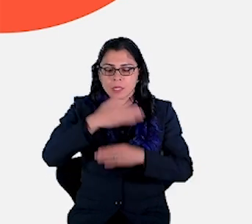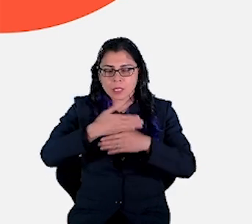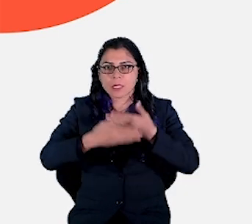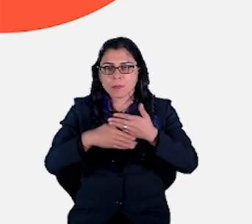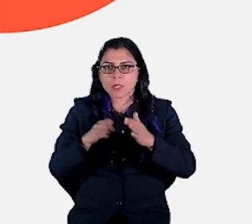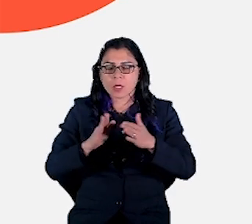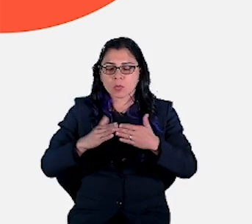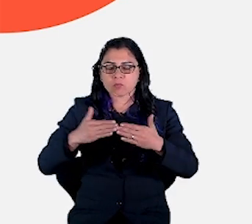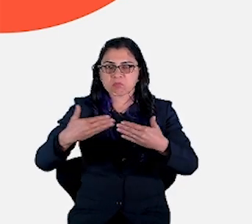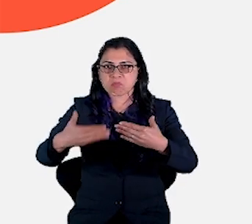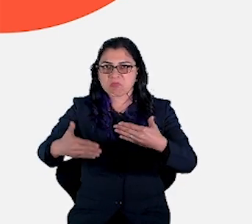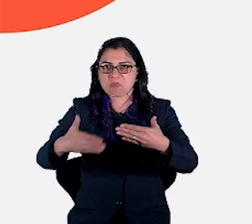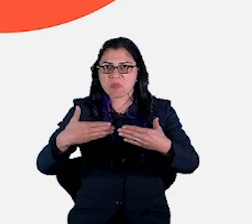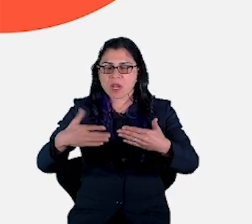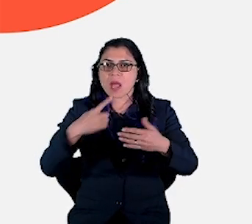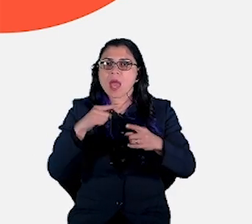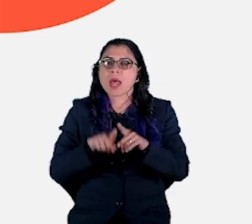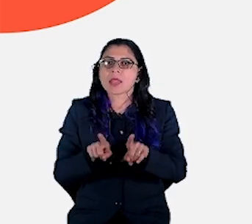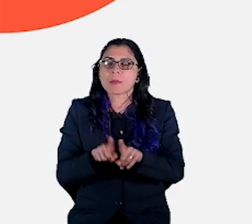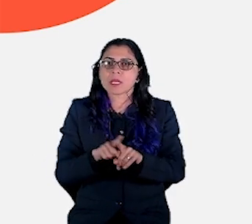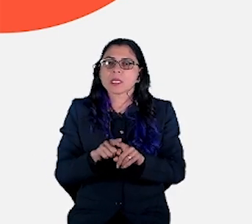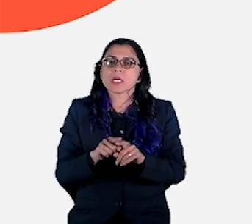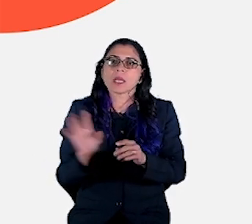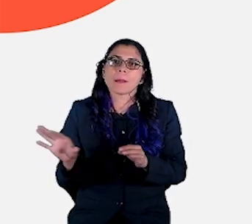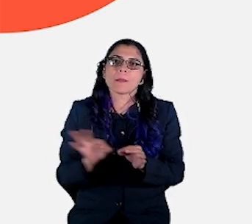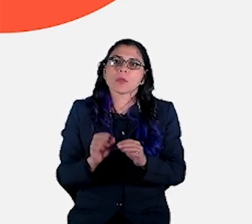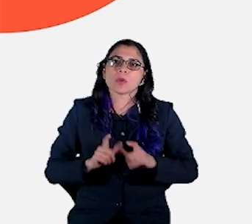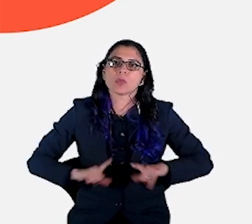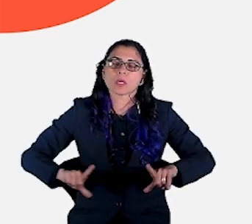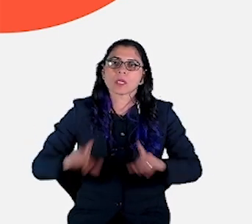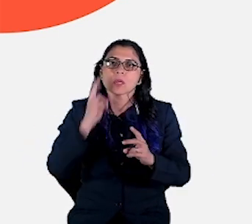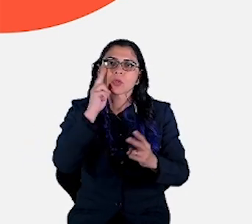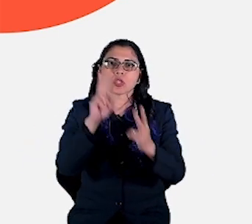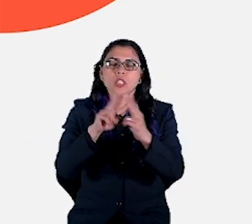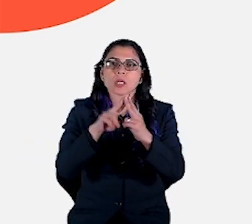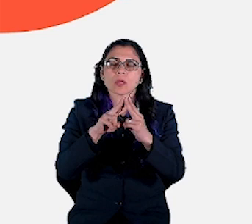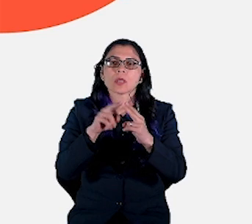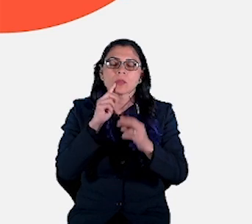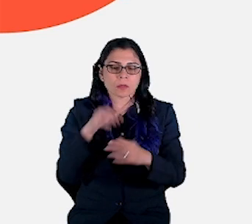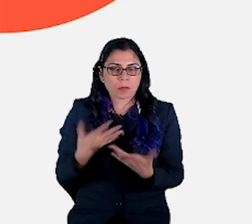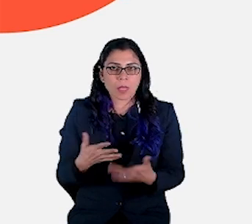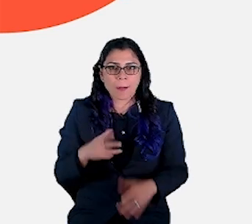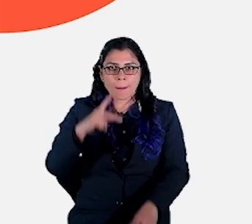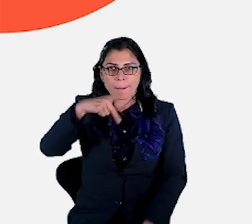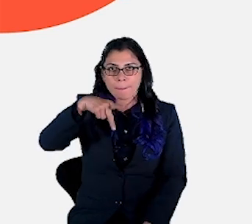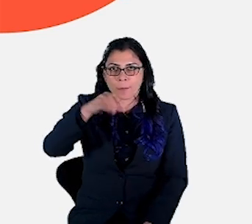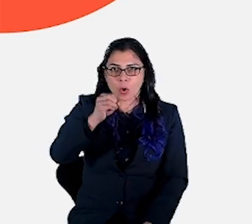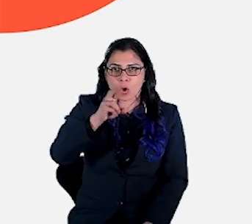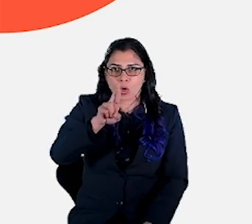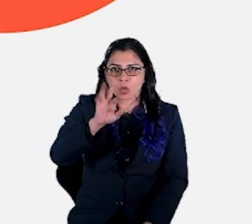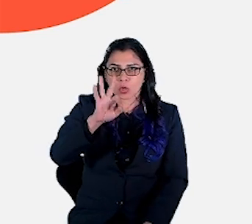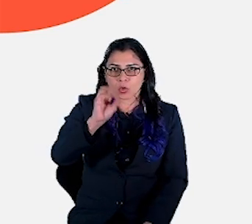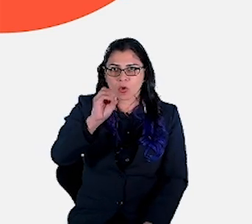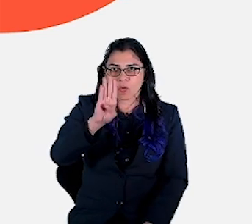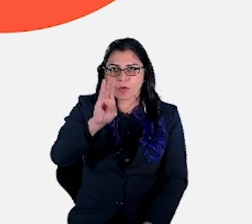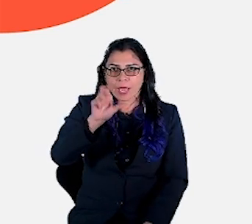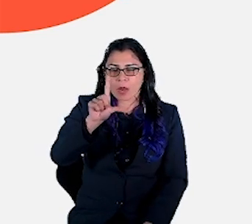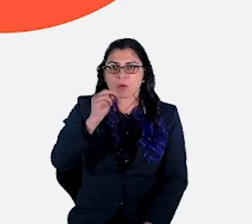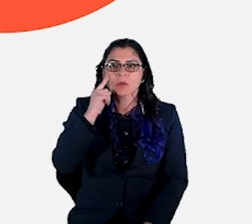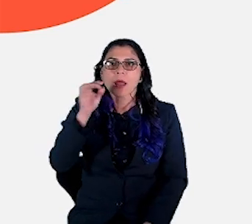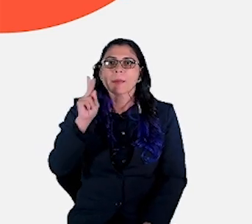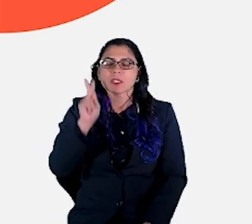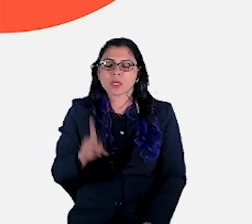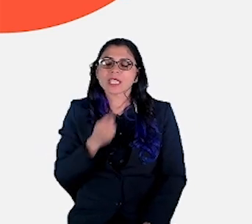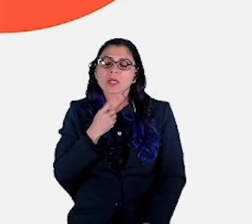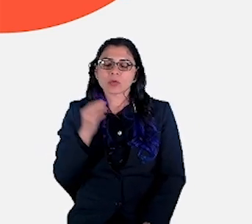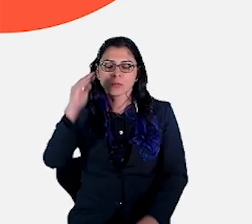Canal en otro sitio importante reconocido por UNESCO es nuestro área de portovelo en donde para Los Amantes del submarinismo